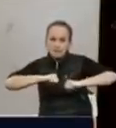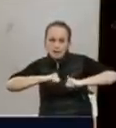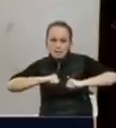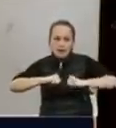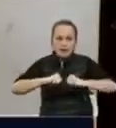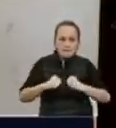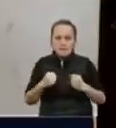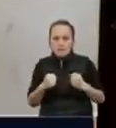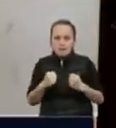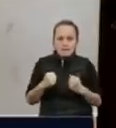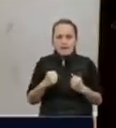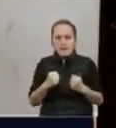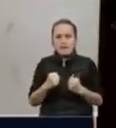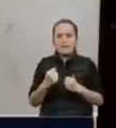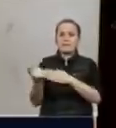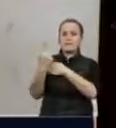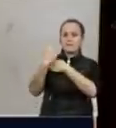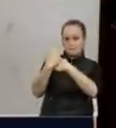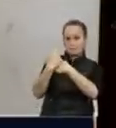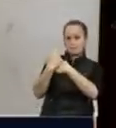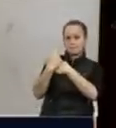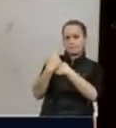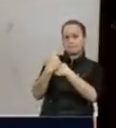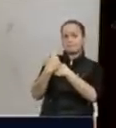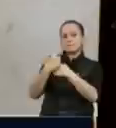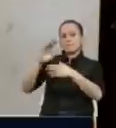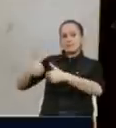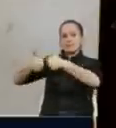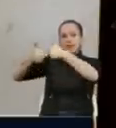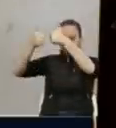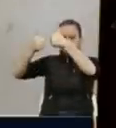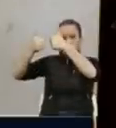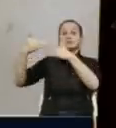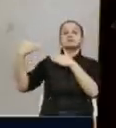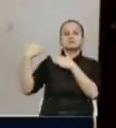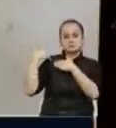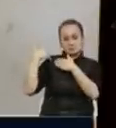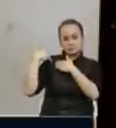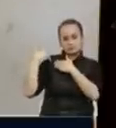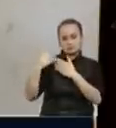en cumplimiento de órdenes emitidas por autoridades competentes.